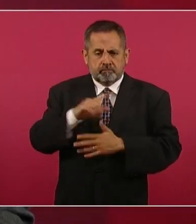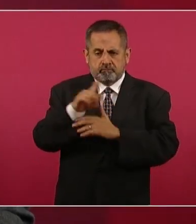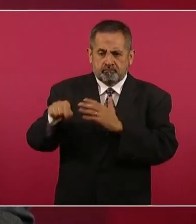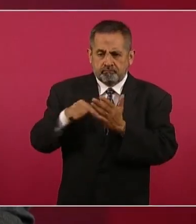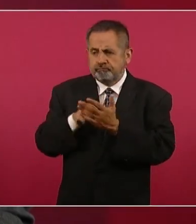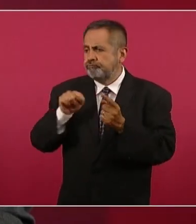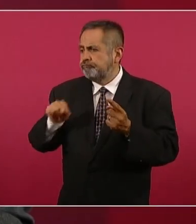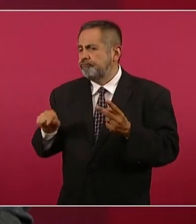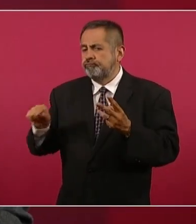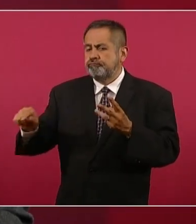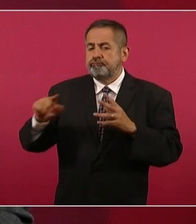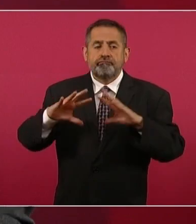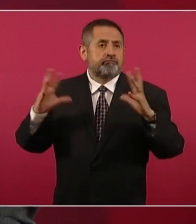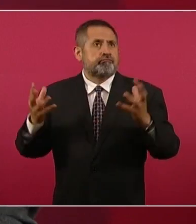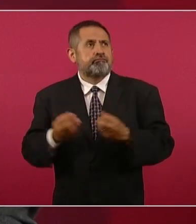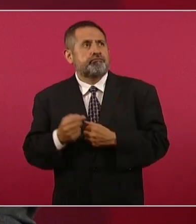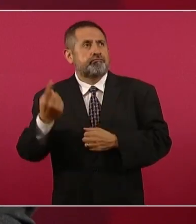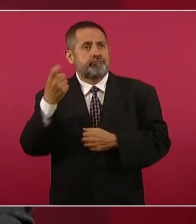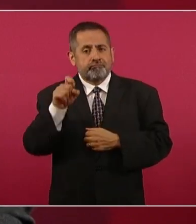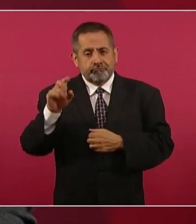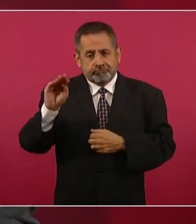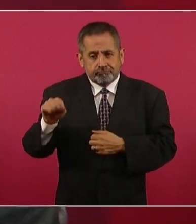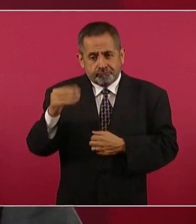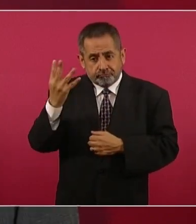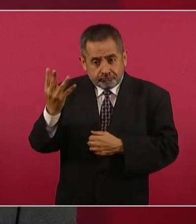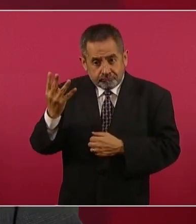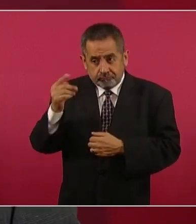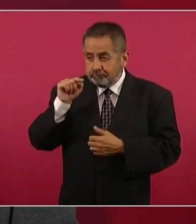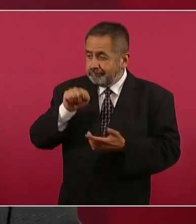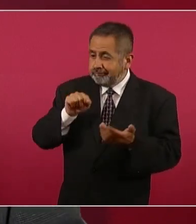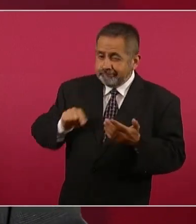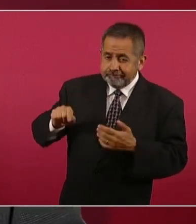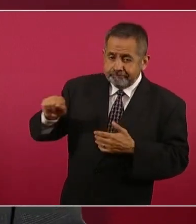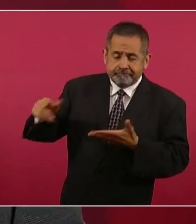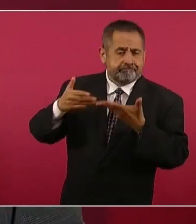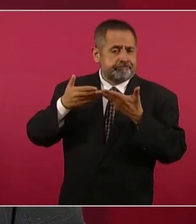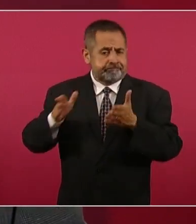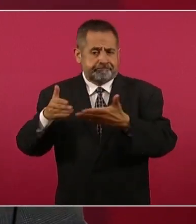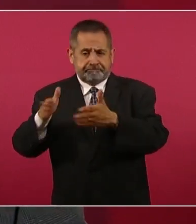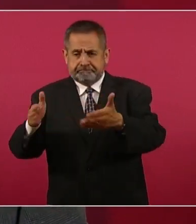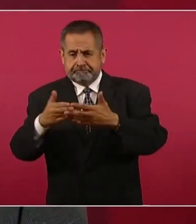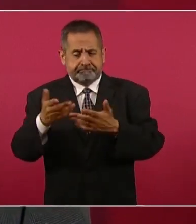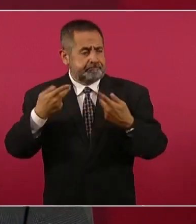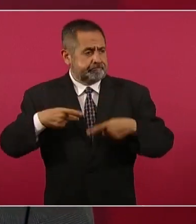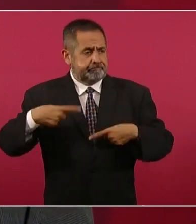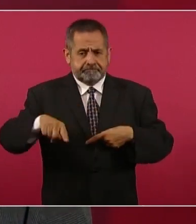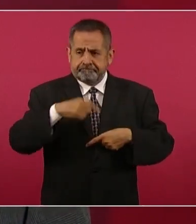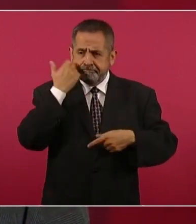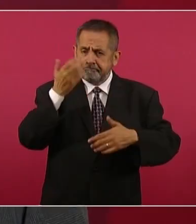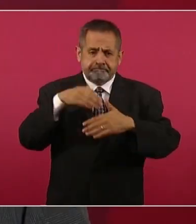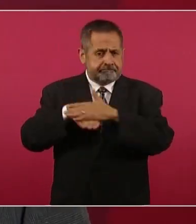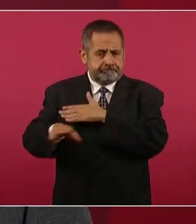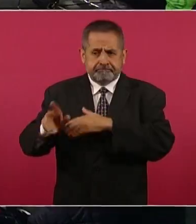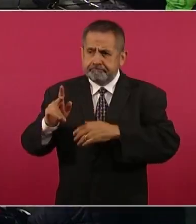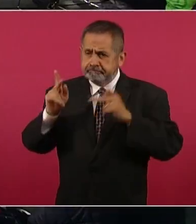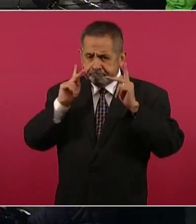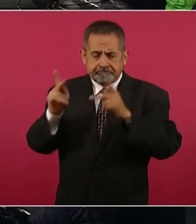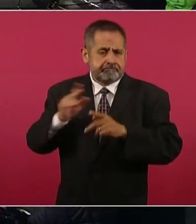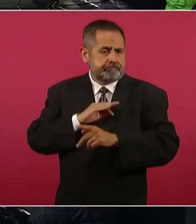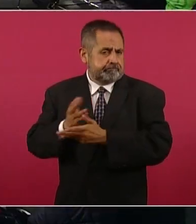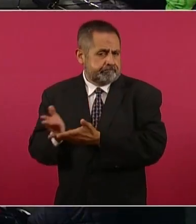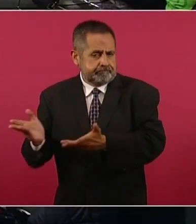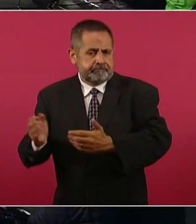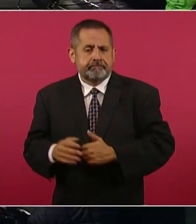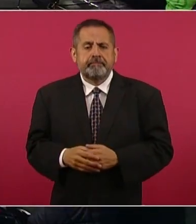sitios, de un total de 194 que están abiertos al público en todo el país. Estos serían